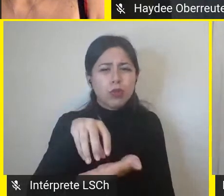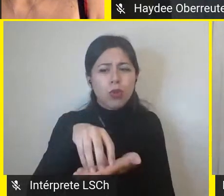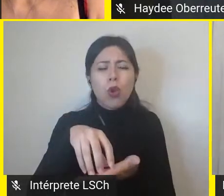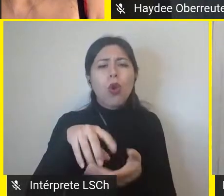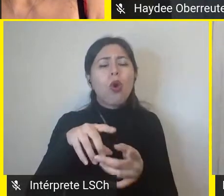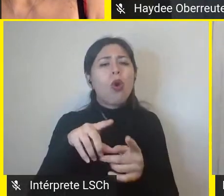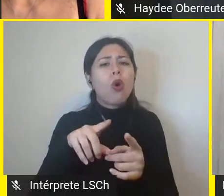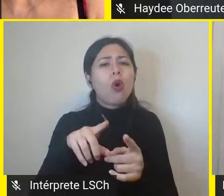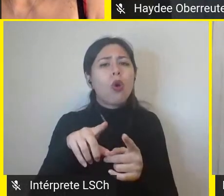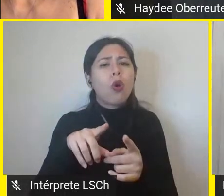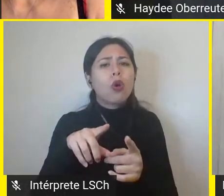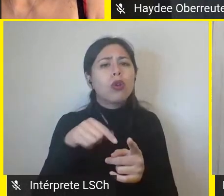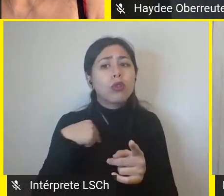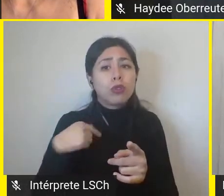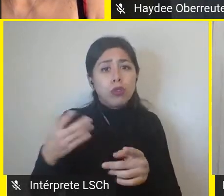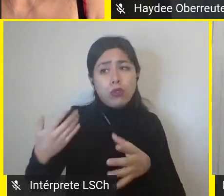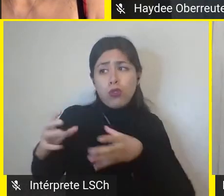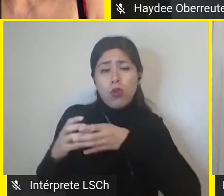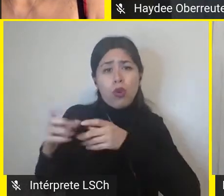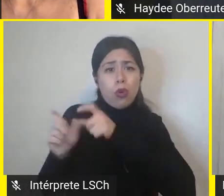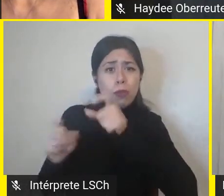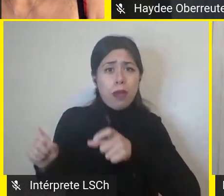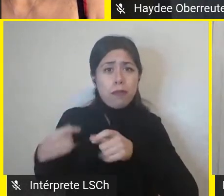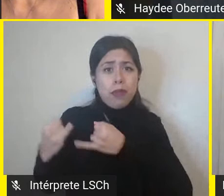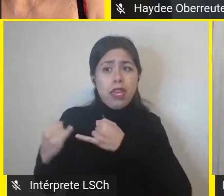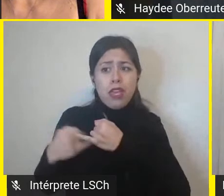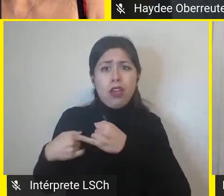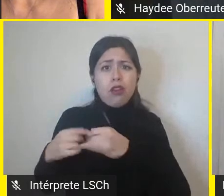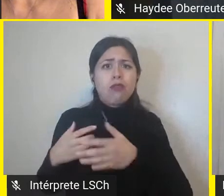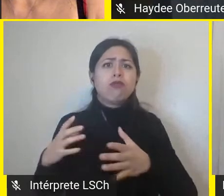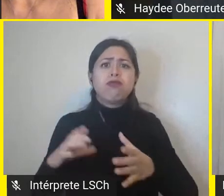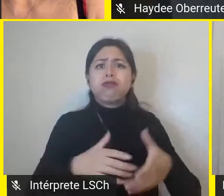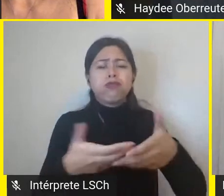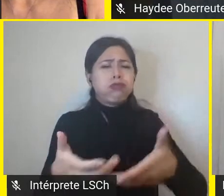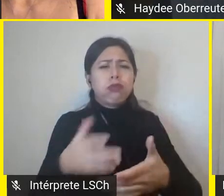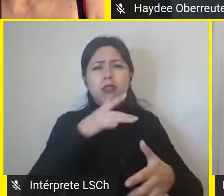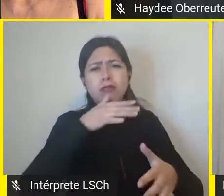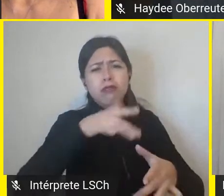fuimos a apagar incendios, pero me di cuenta que no éramos lo